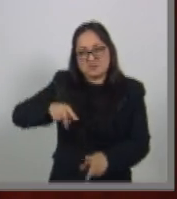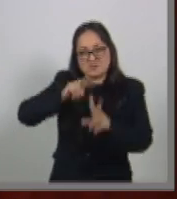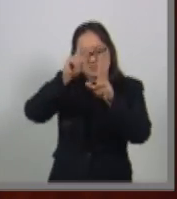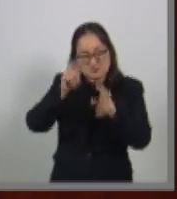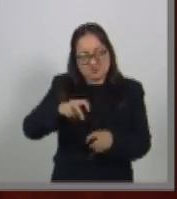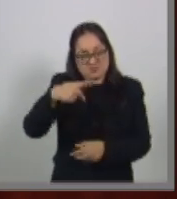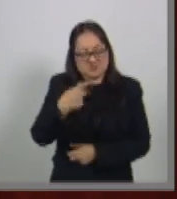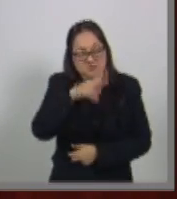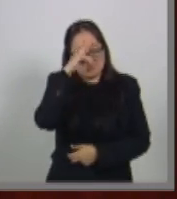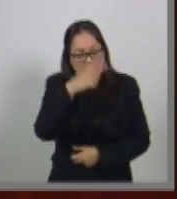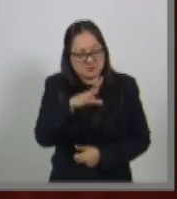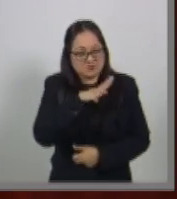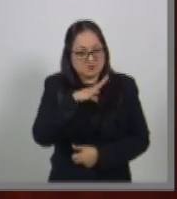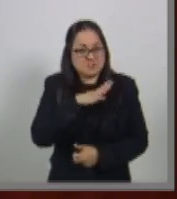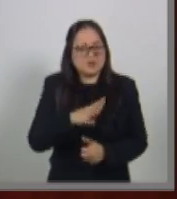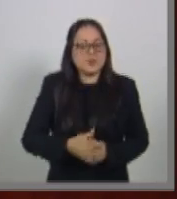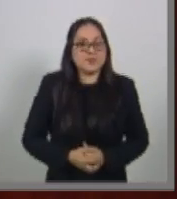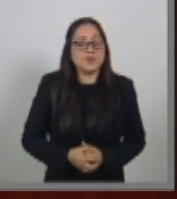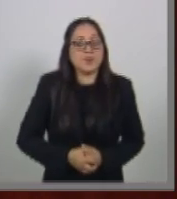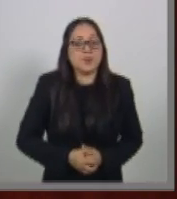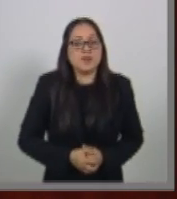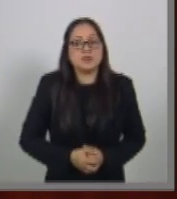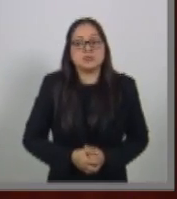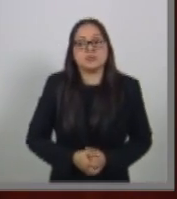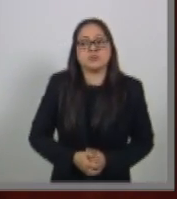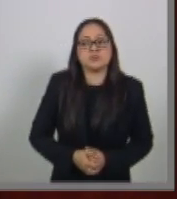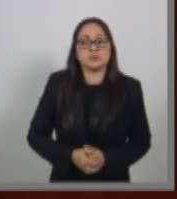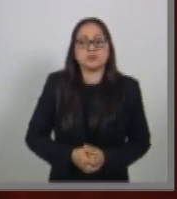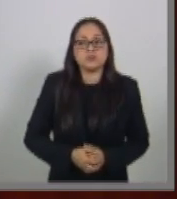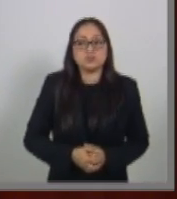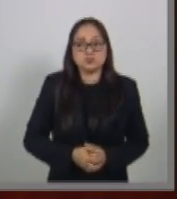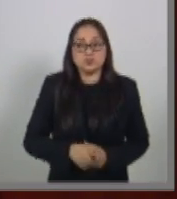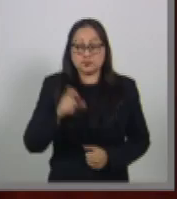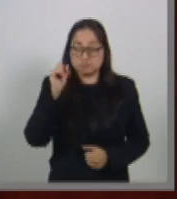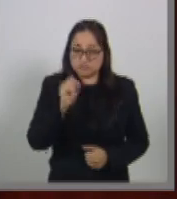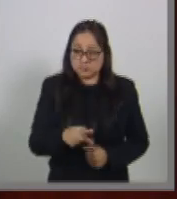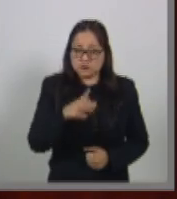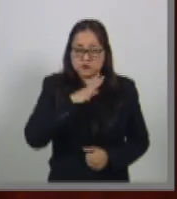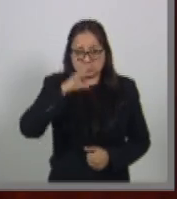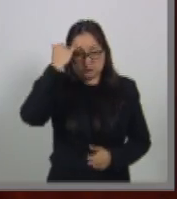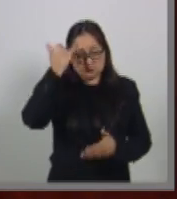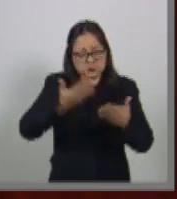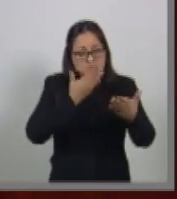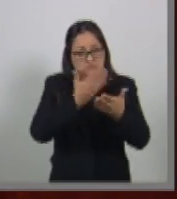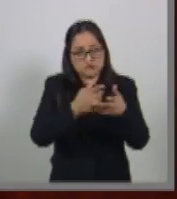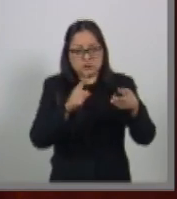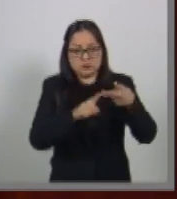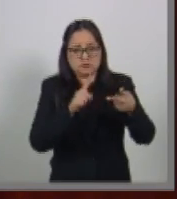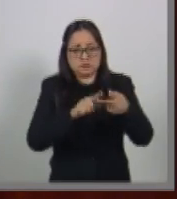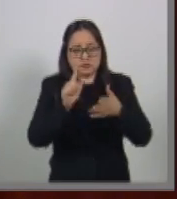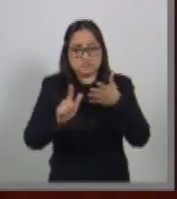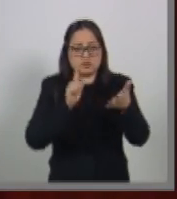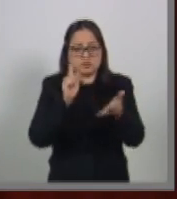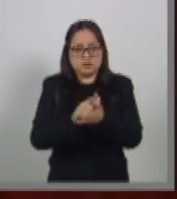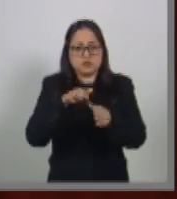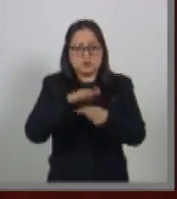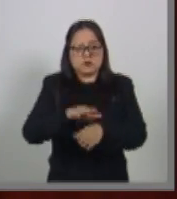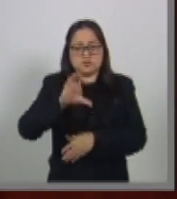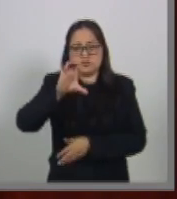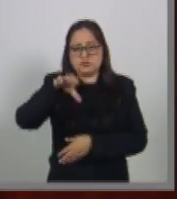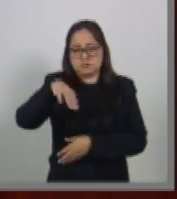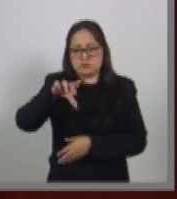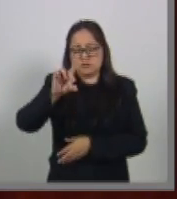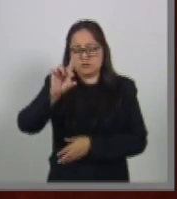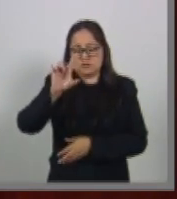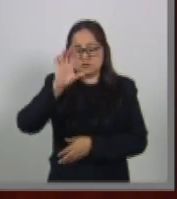práctica inhumana. Por otro lado, la iniciativa que pretende reformar la ley de la Comisión Nacional de los Derechos